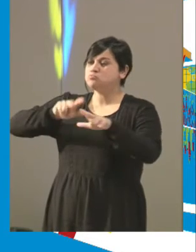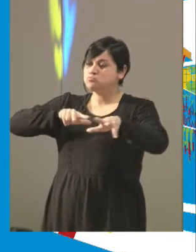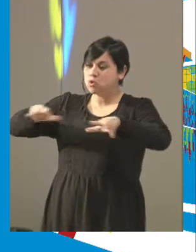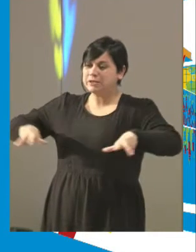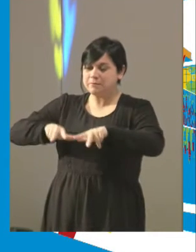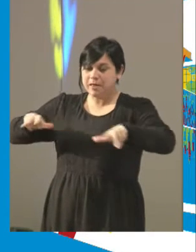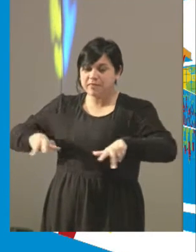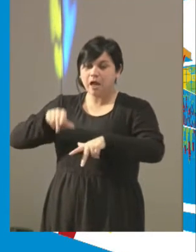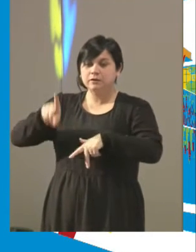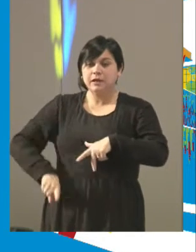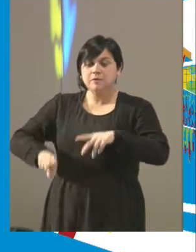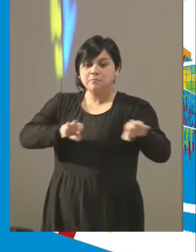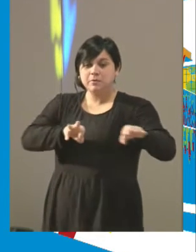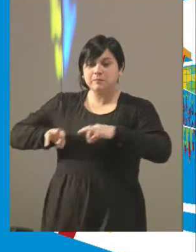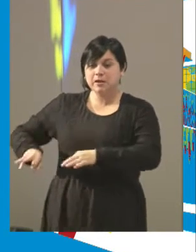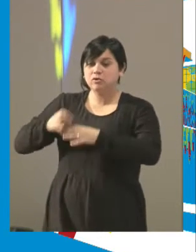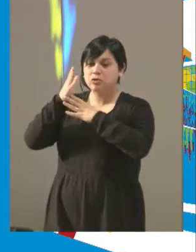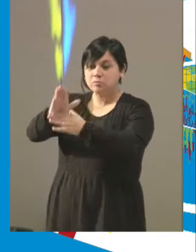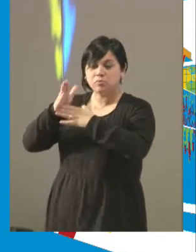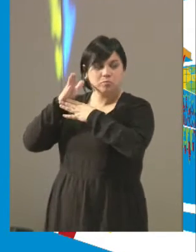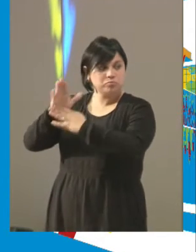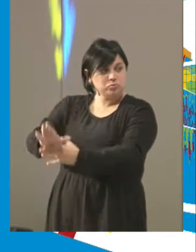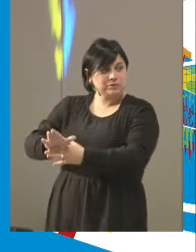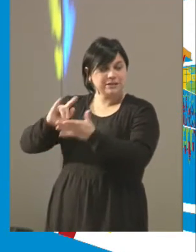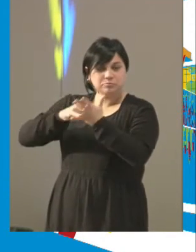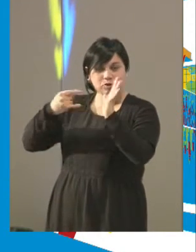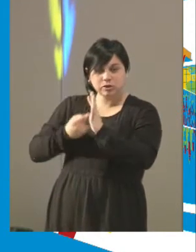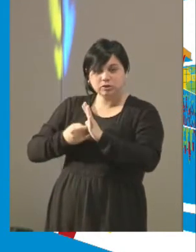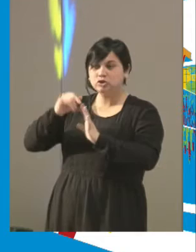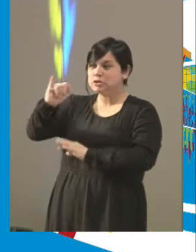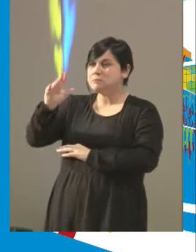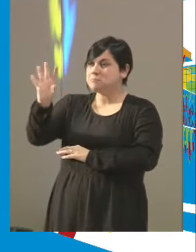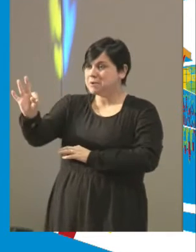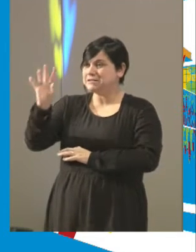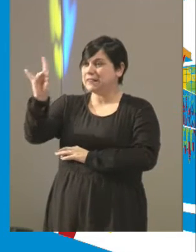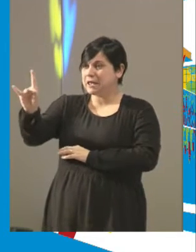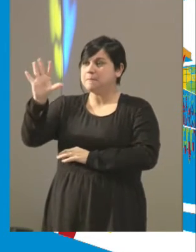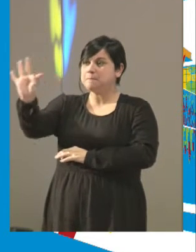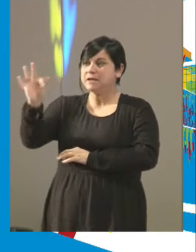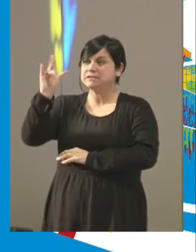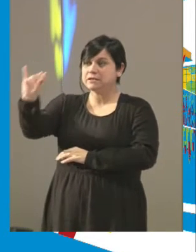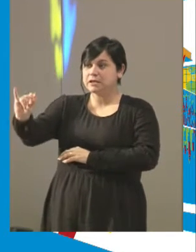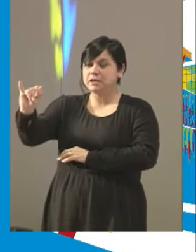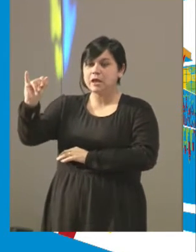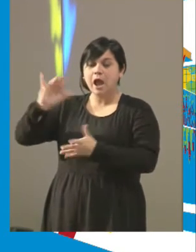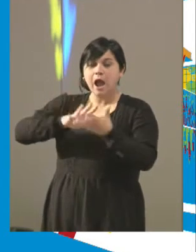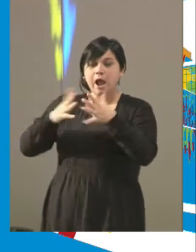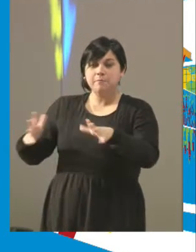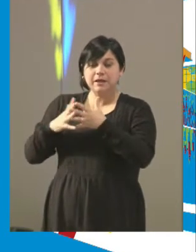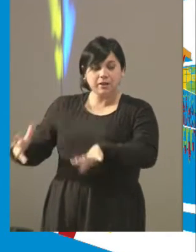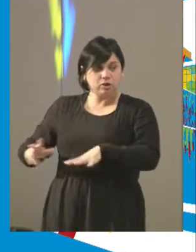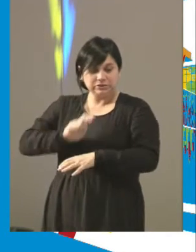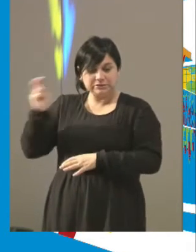estado involucrado directamente en la preparación de propuestas y la ejecución y gestión de proyectos I+D+I, centrados en la aplicación TIC, en especial Big Data y la